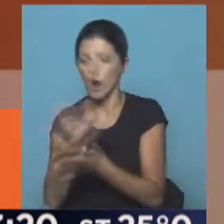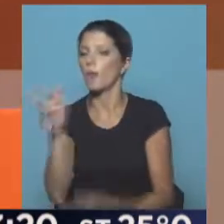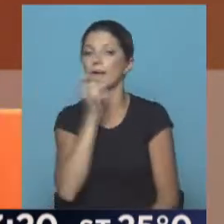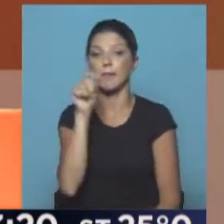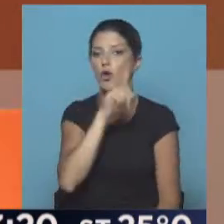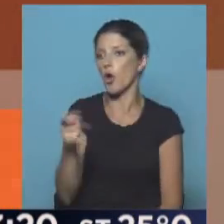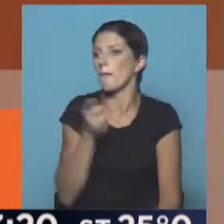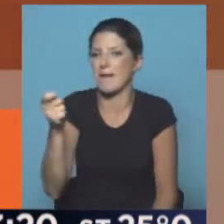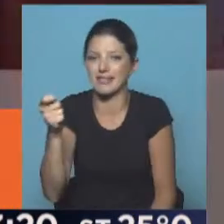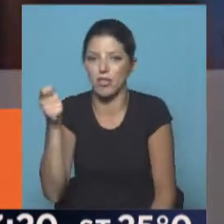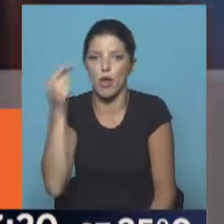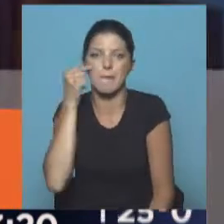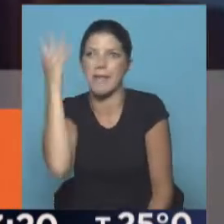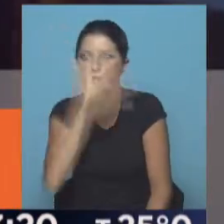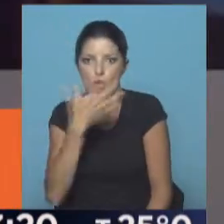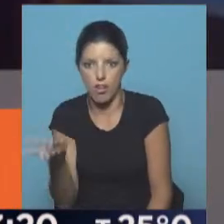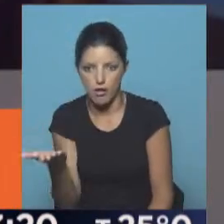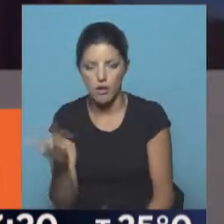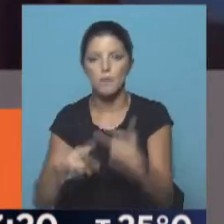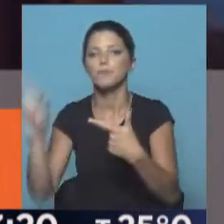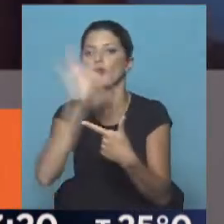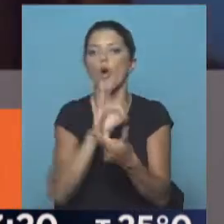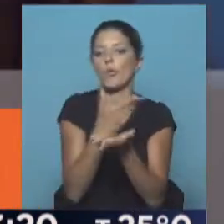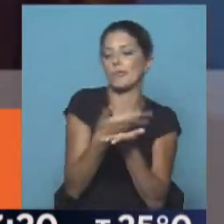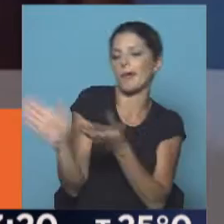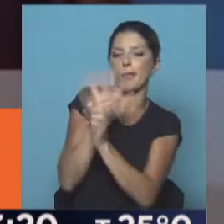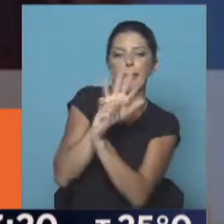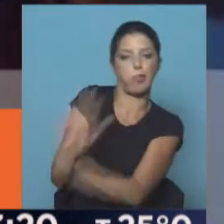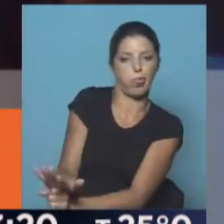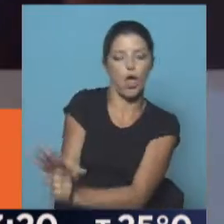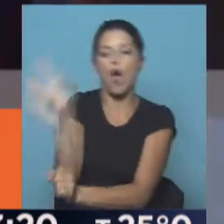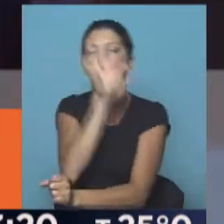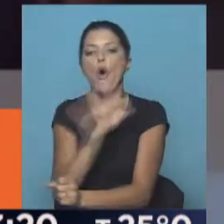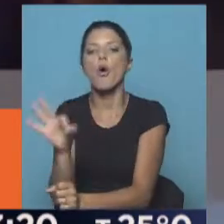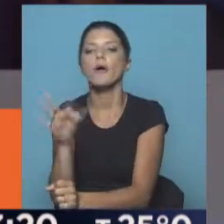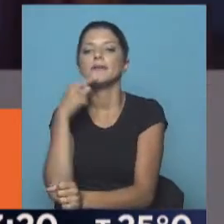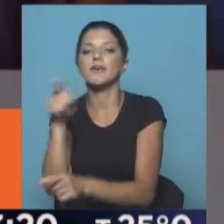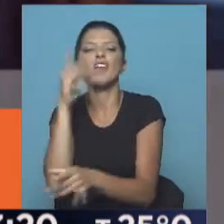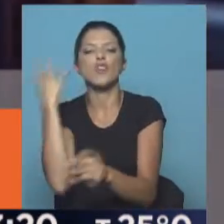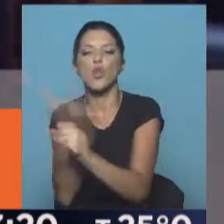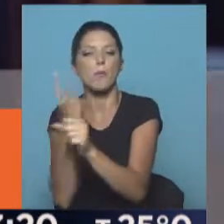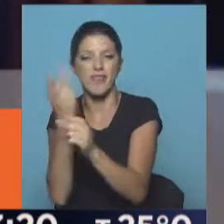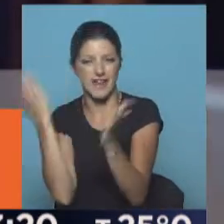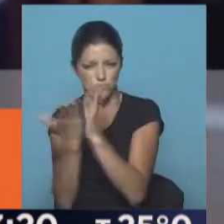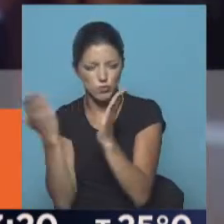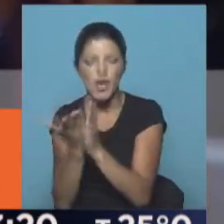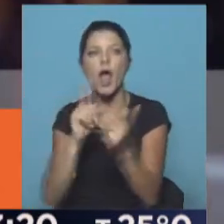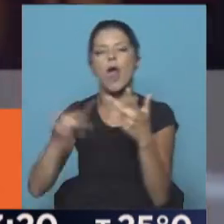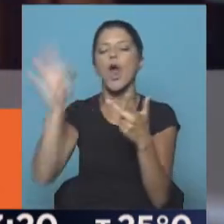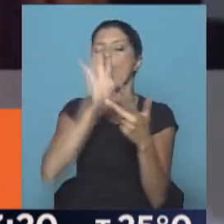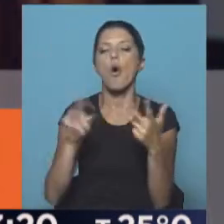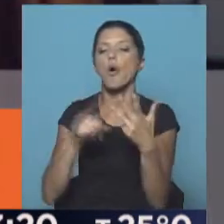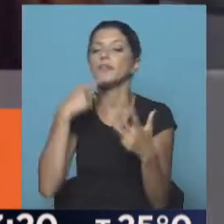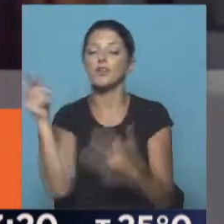matando a los negros o segregándolos o privándolos de escolaridad, o negando el